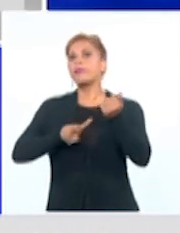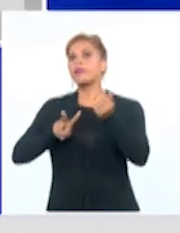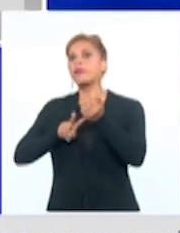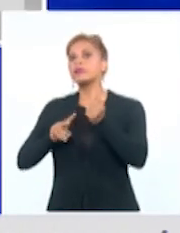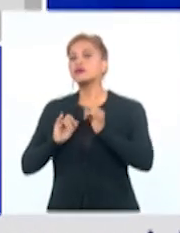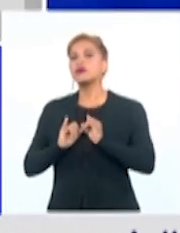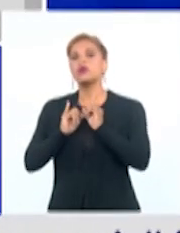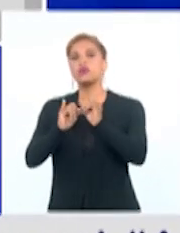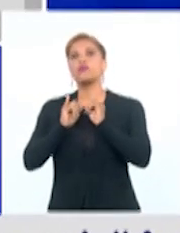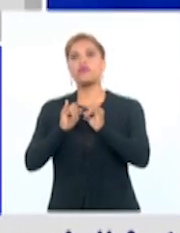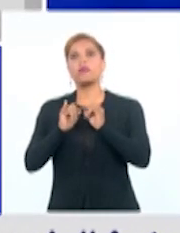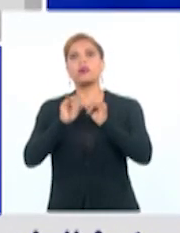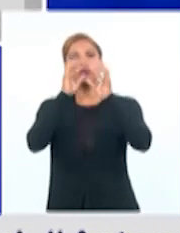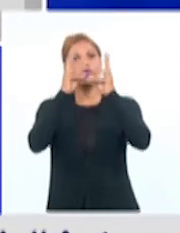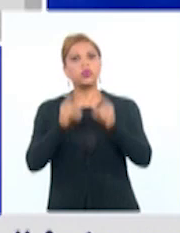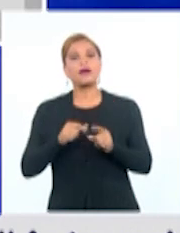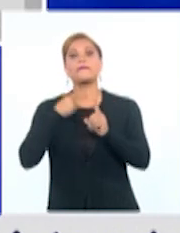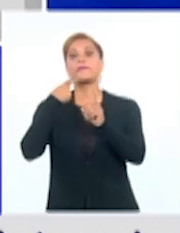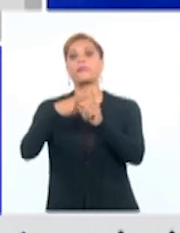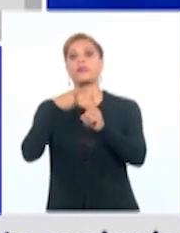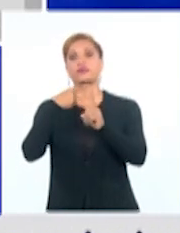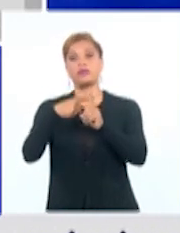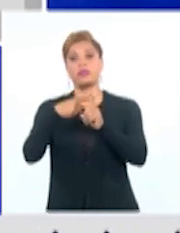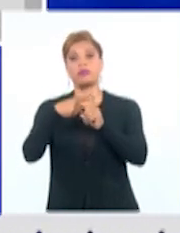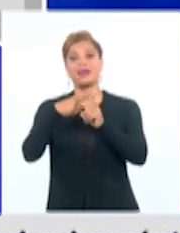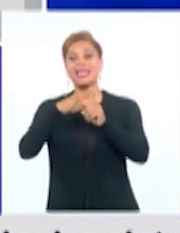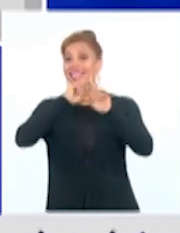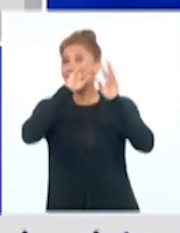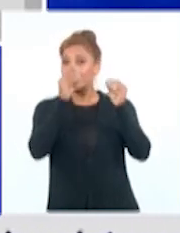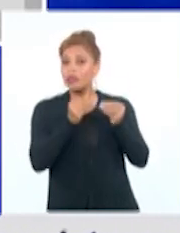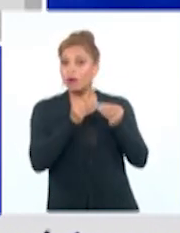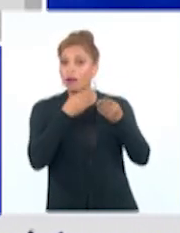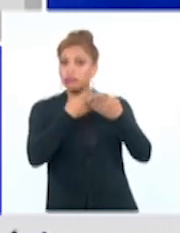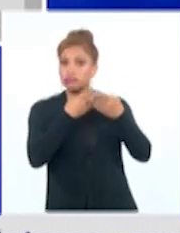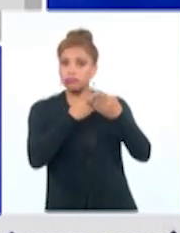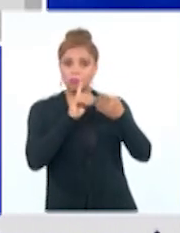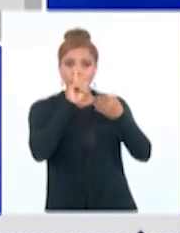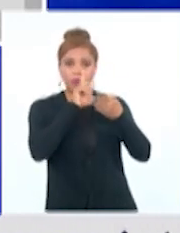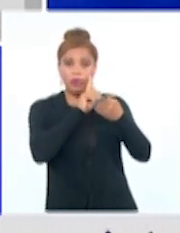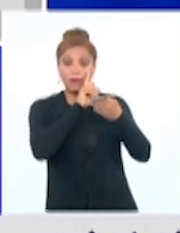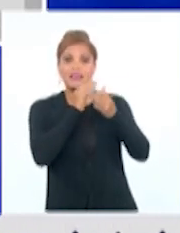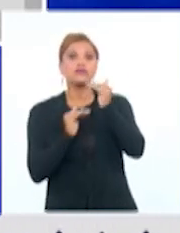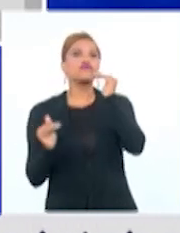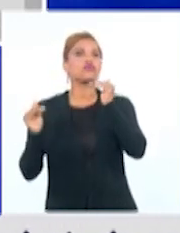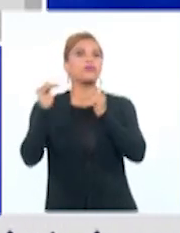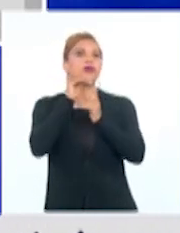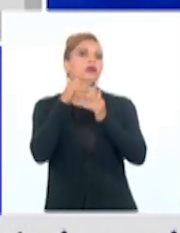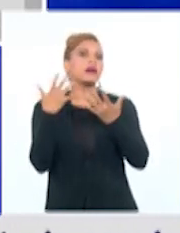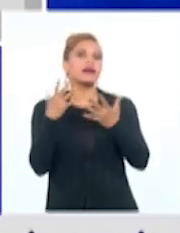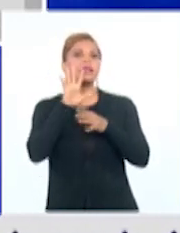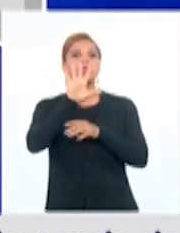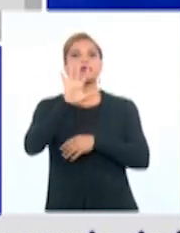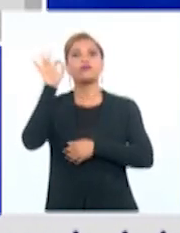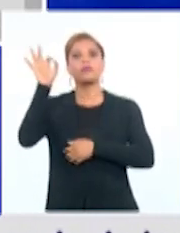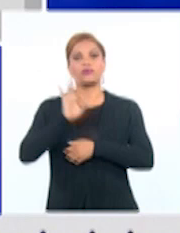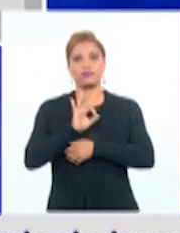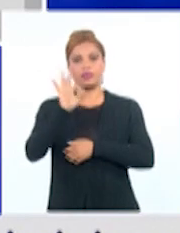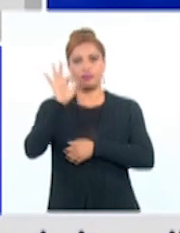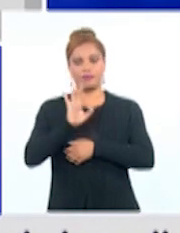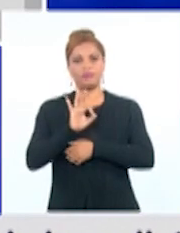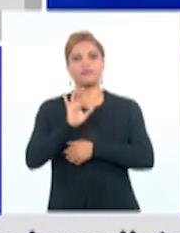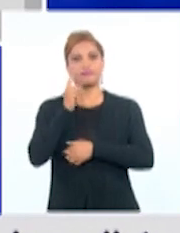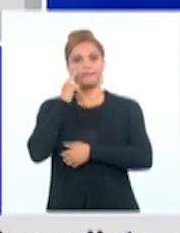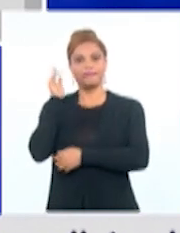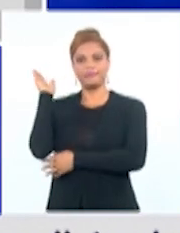reportaron una positividad de las muestras analizadas superior al 5%. Ahí lo